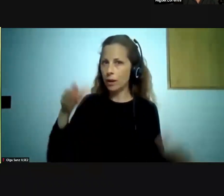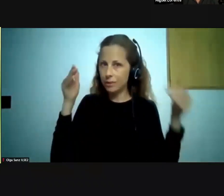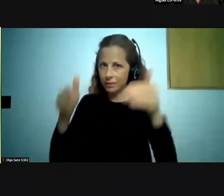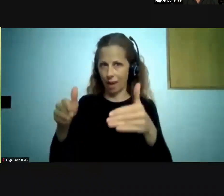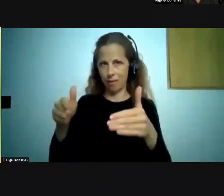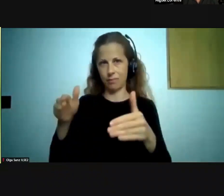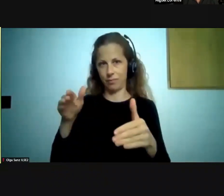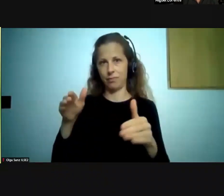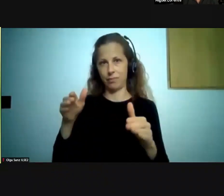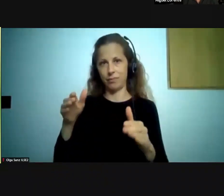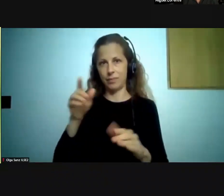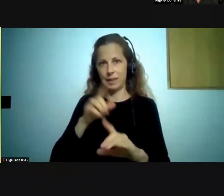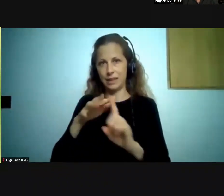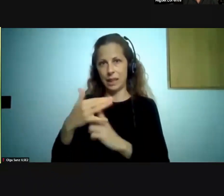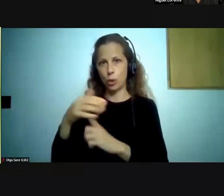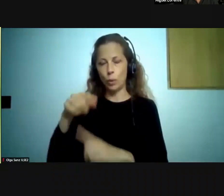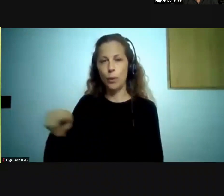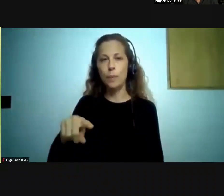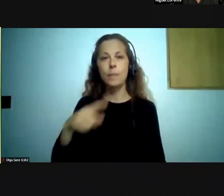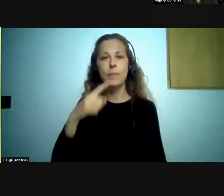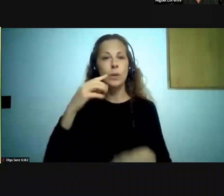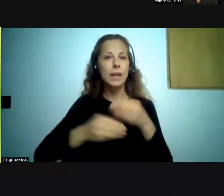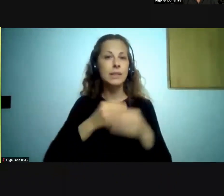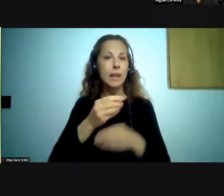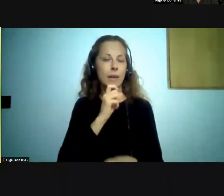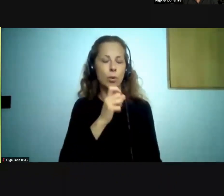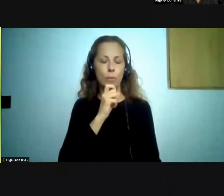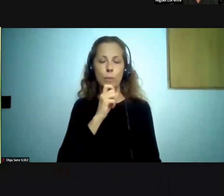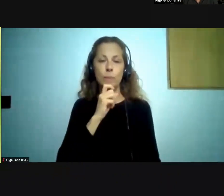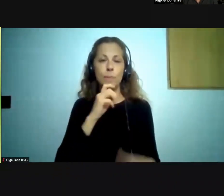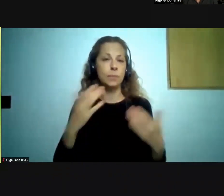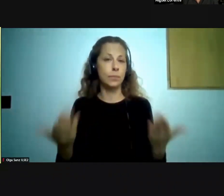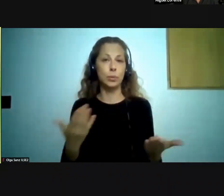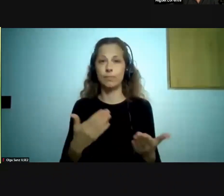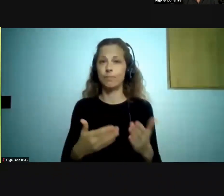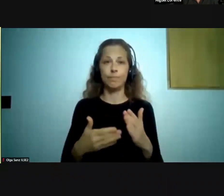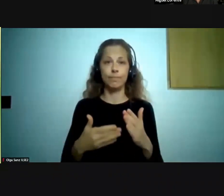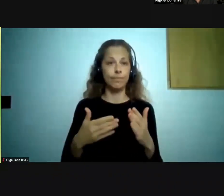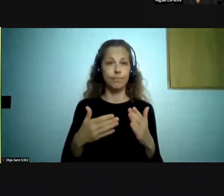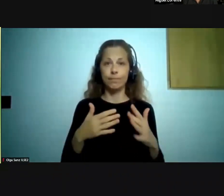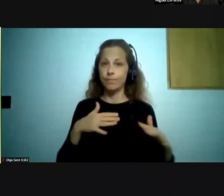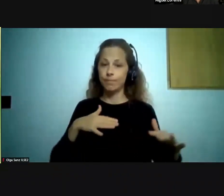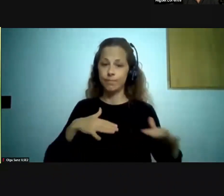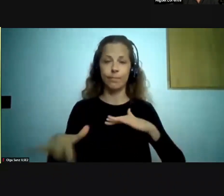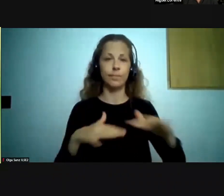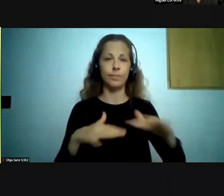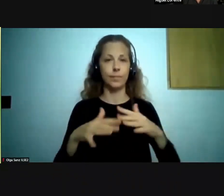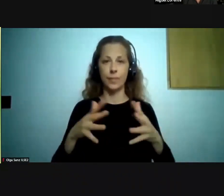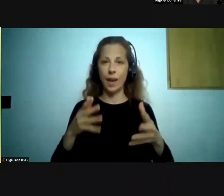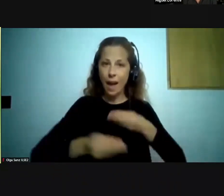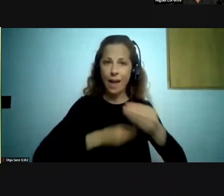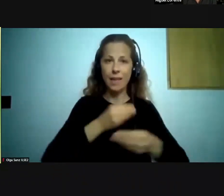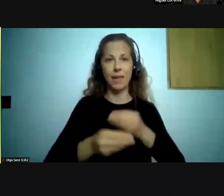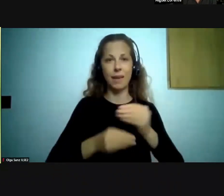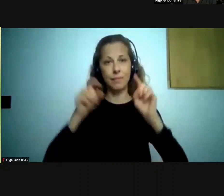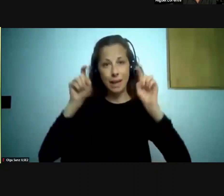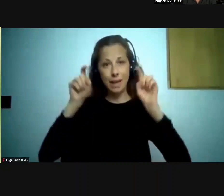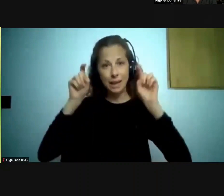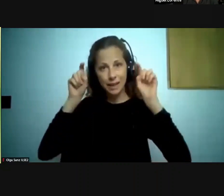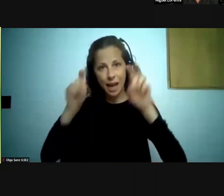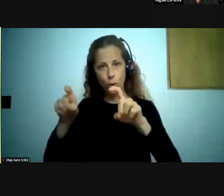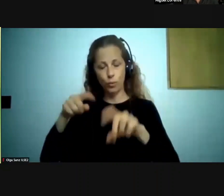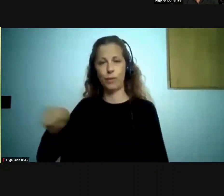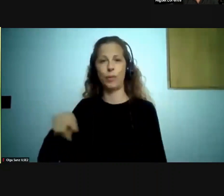creo que la manera de hacerlo es actuar, trabajar de manera directa en la educación a través